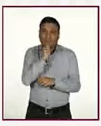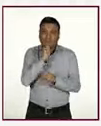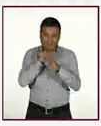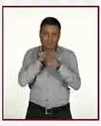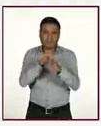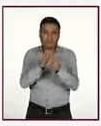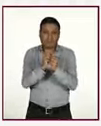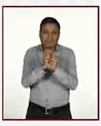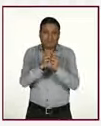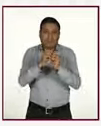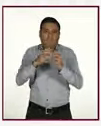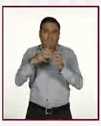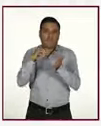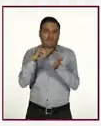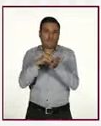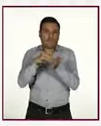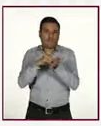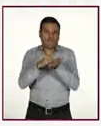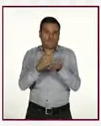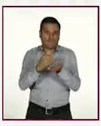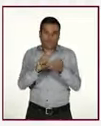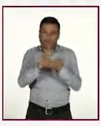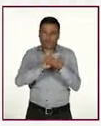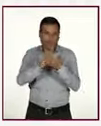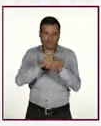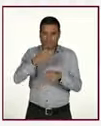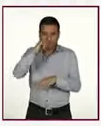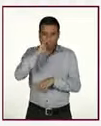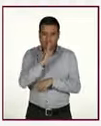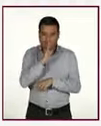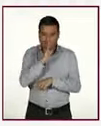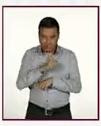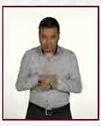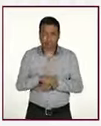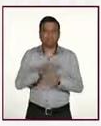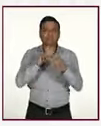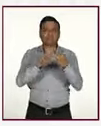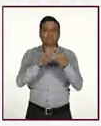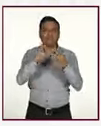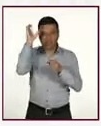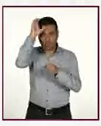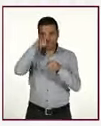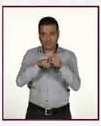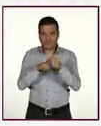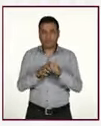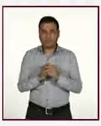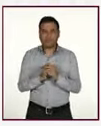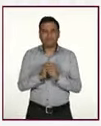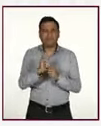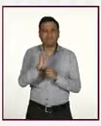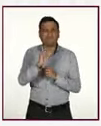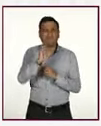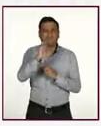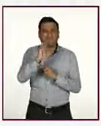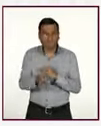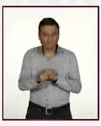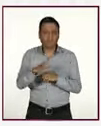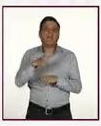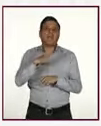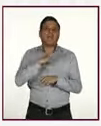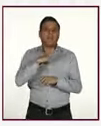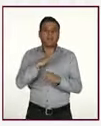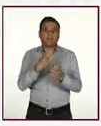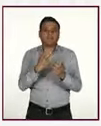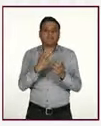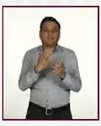poder pues tener estos agentes externos, ¿no? La otra es la cultural, en donde hablamos que hay herbolaria,